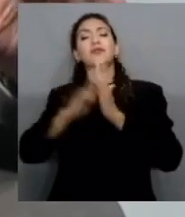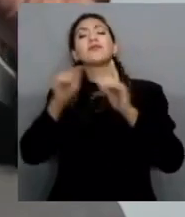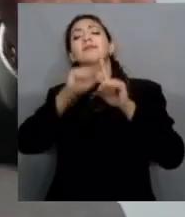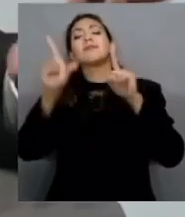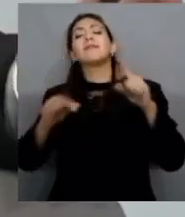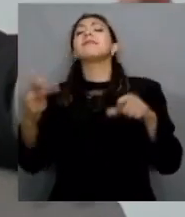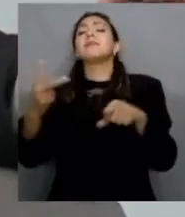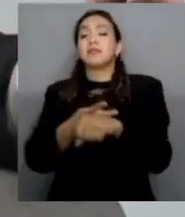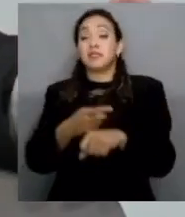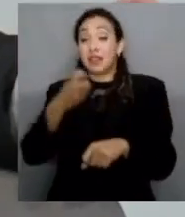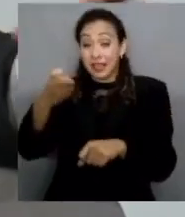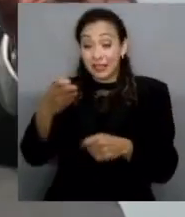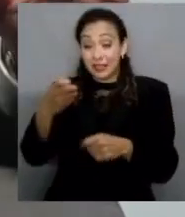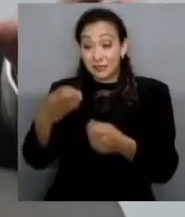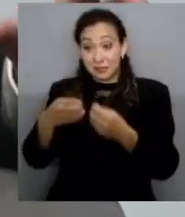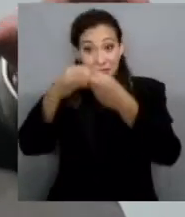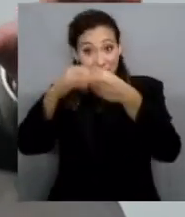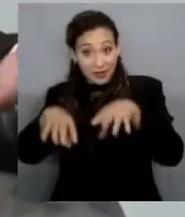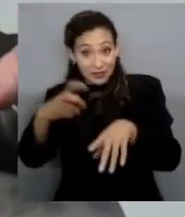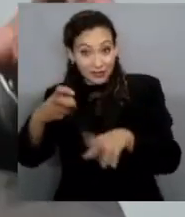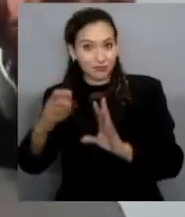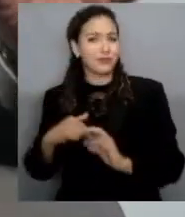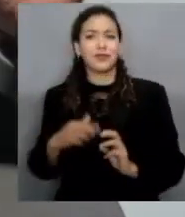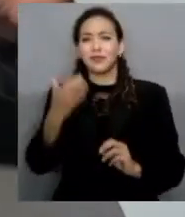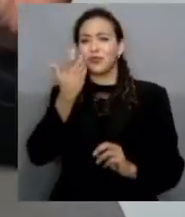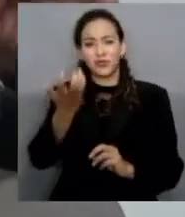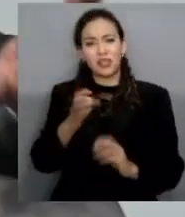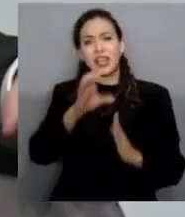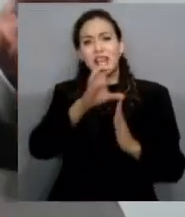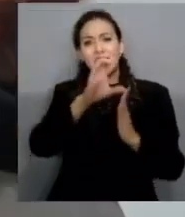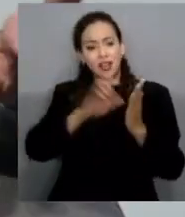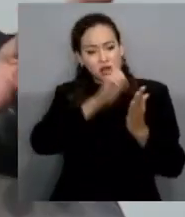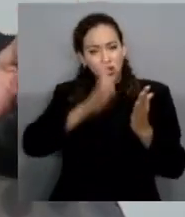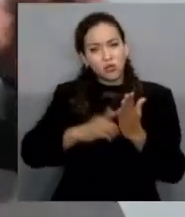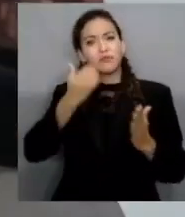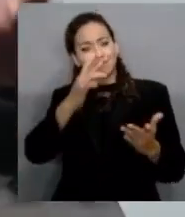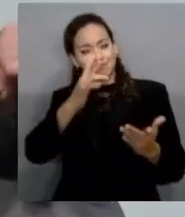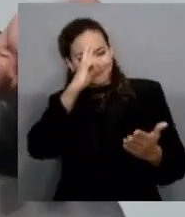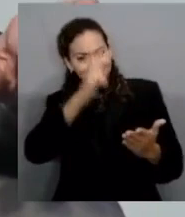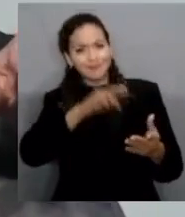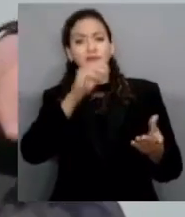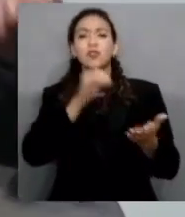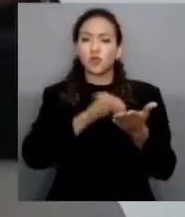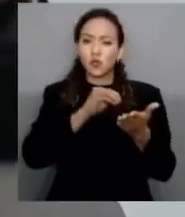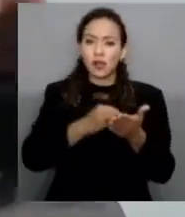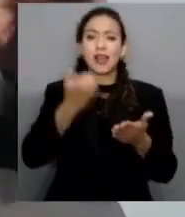esa posibilidad constitucional de hacer valer la